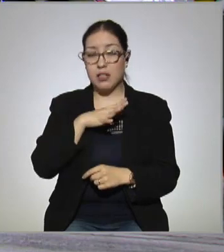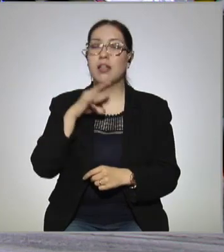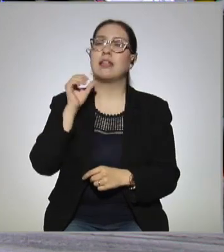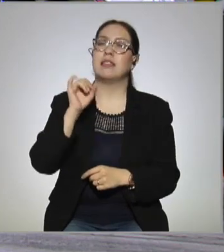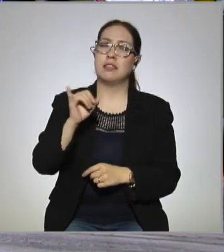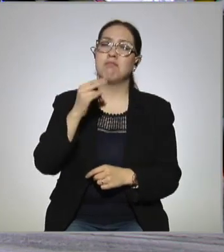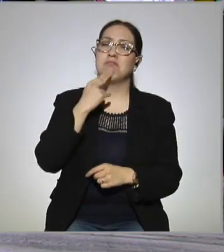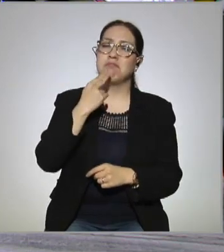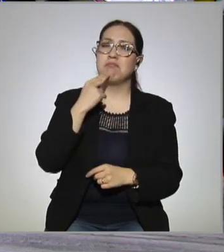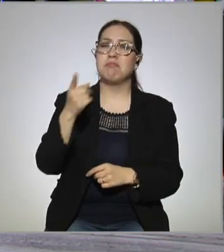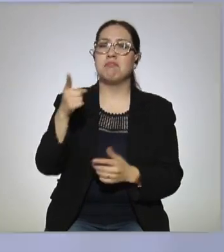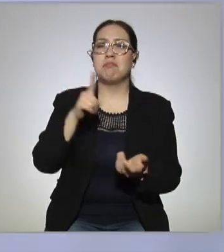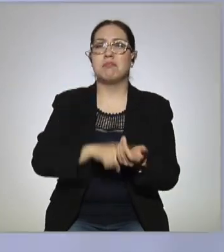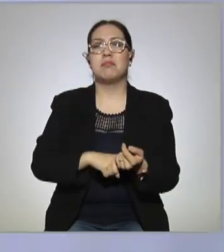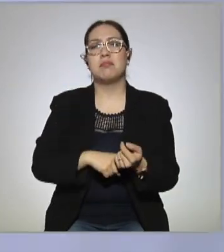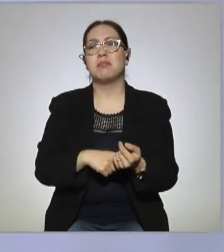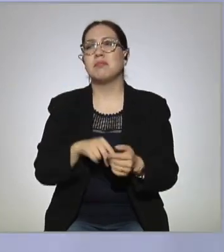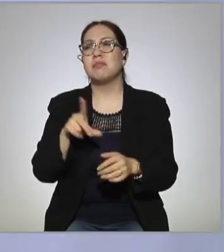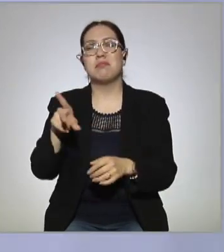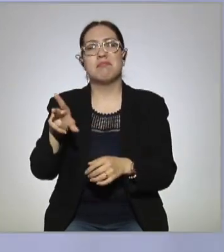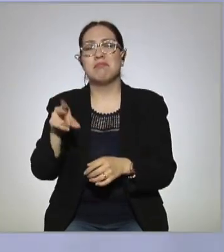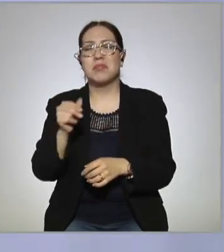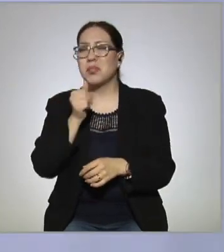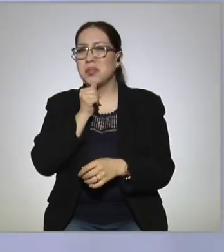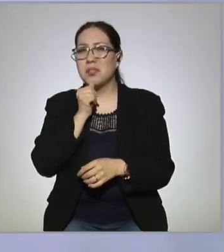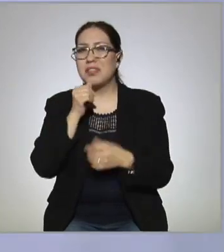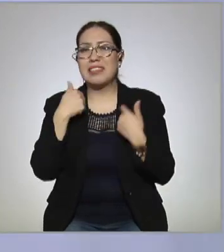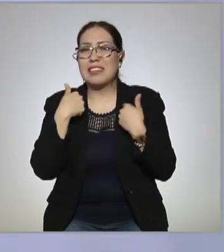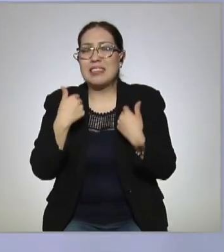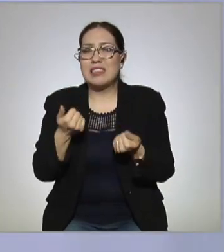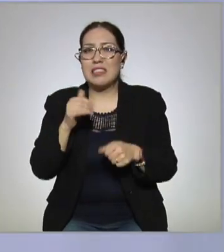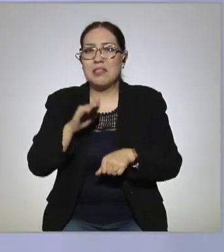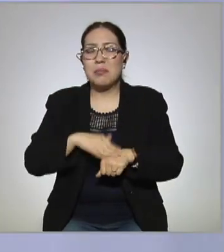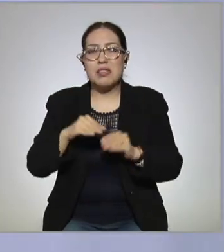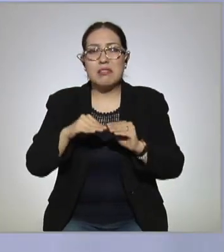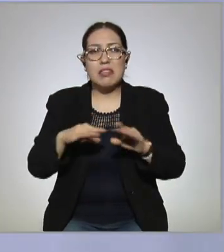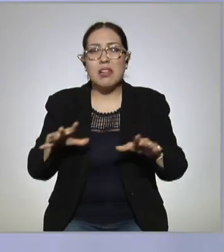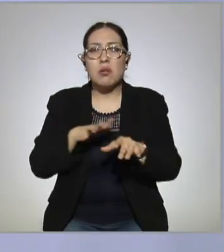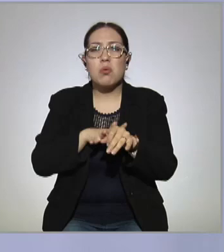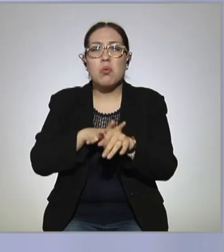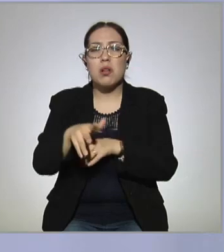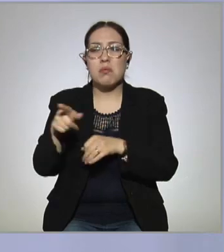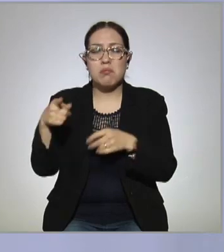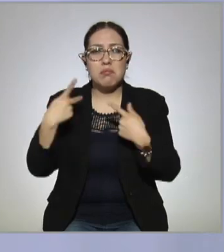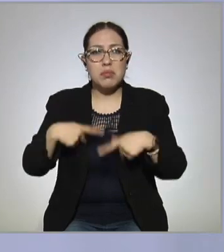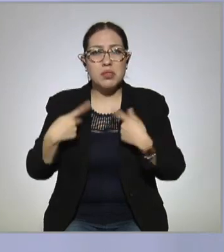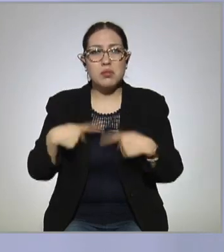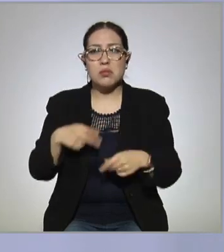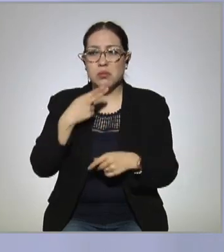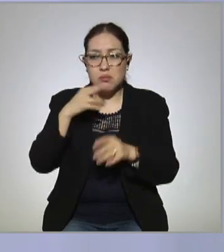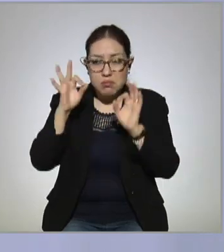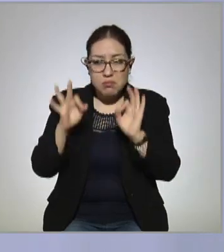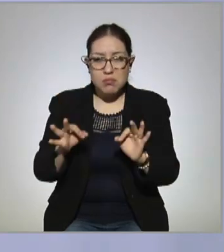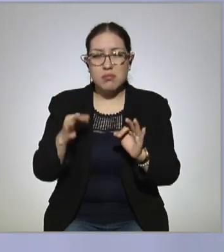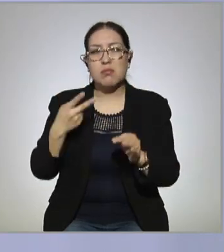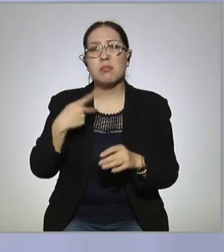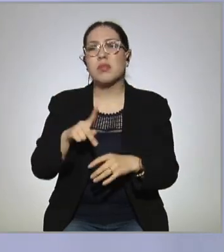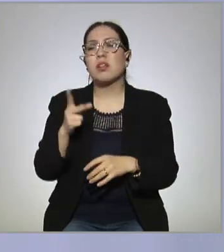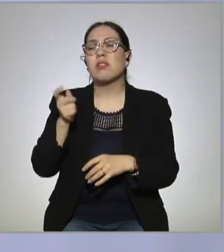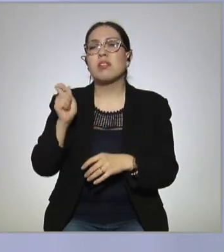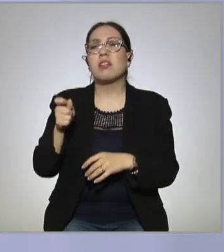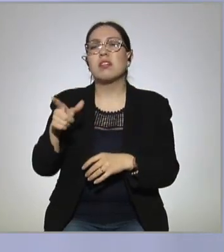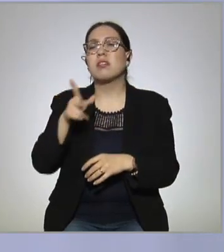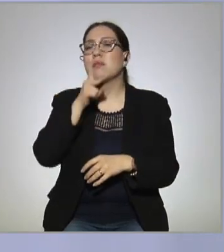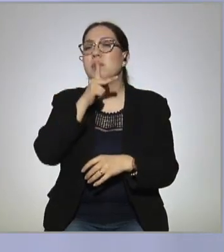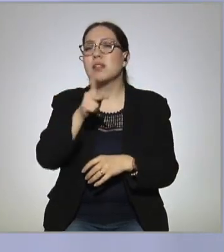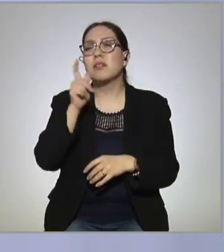forma muy... Todavía no entendemos realmente bien cuál es el mejor paciente para eso. La onda de choque, por definición, solo la palabra lo